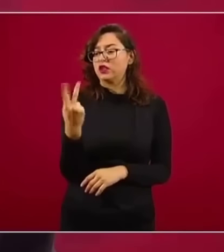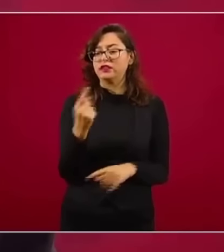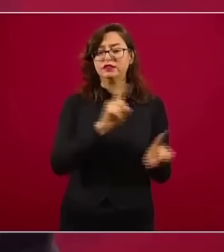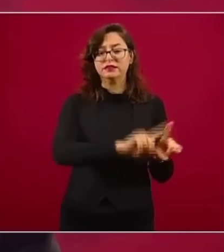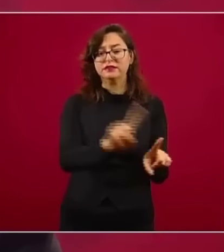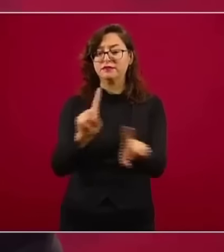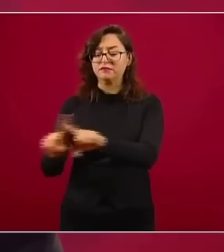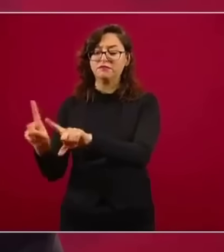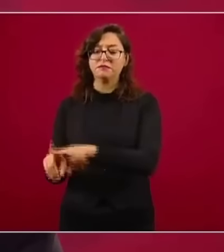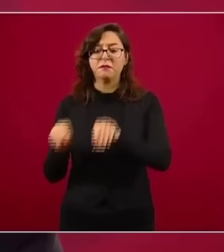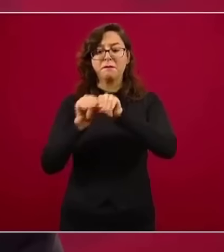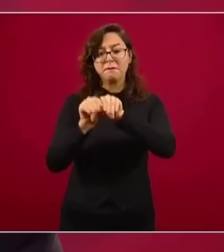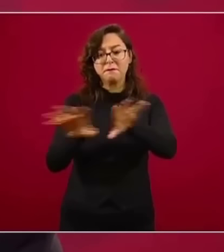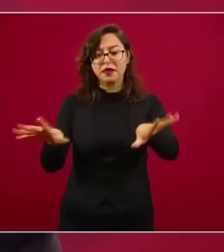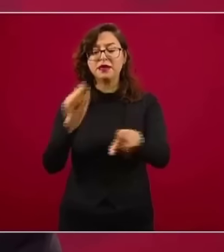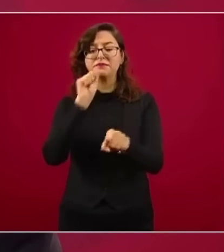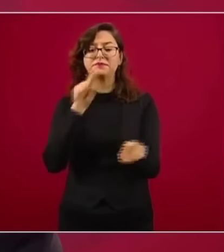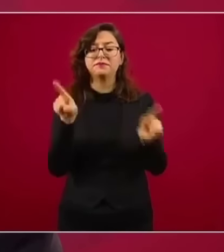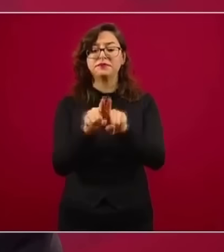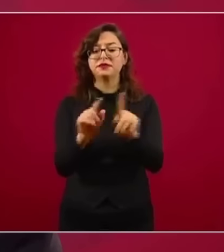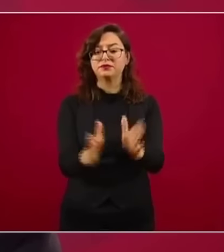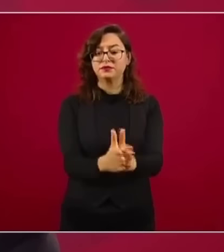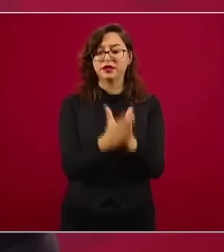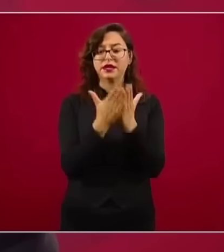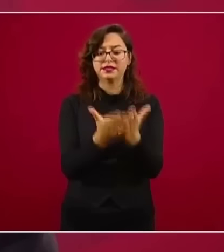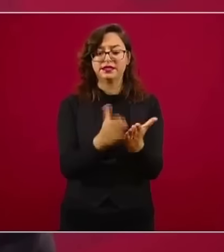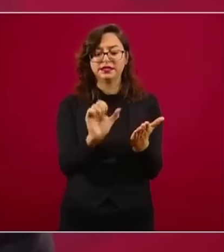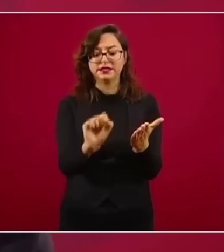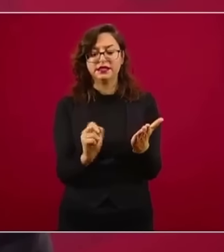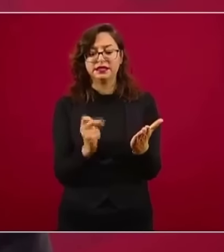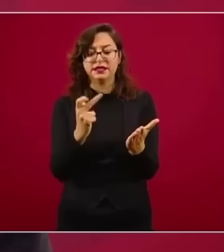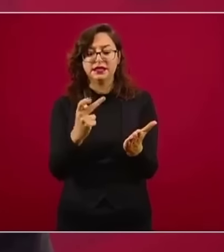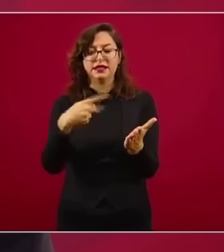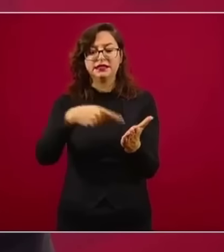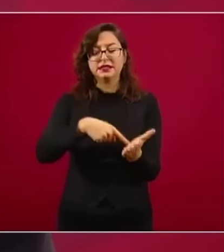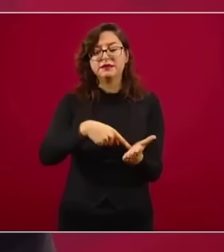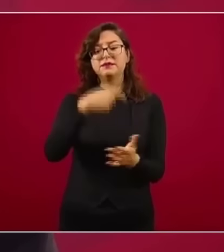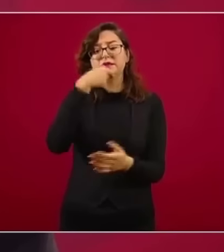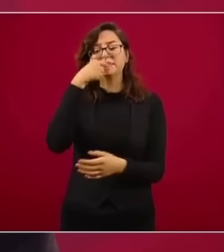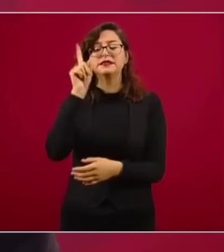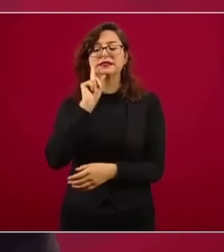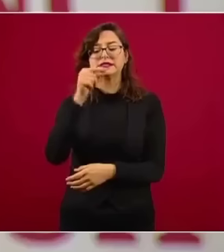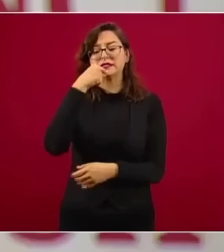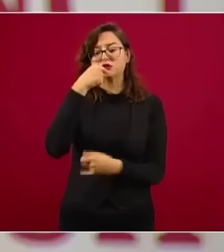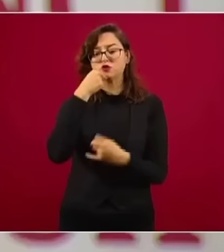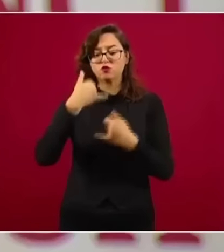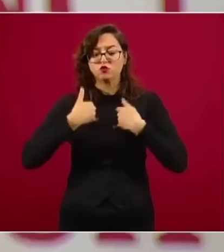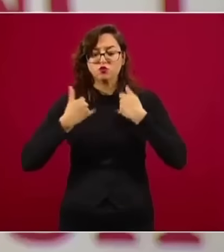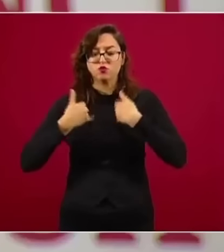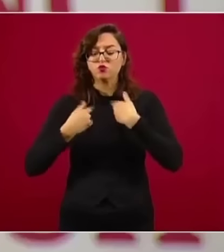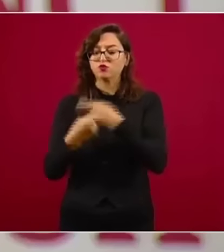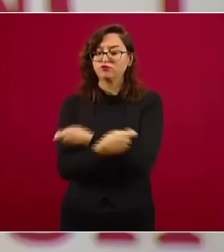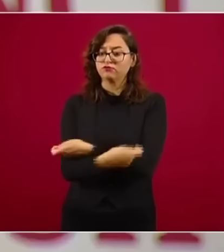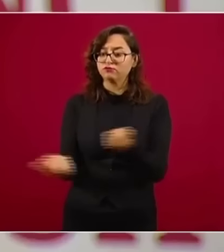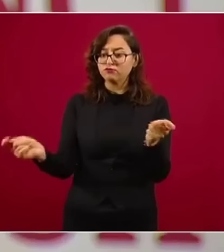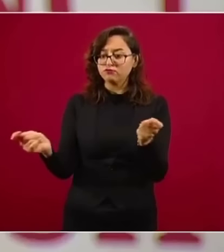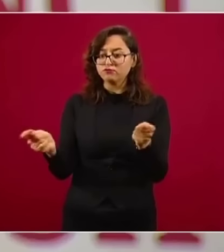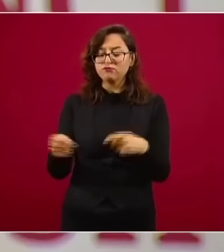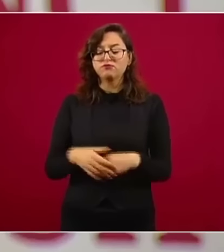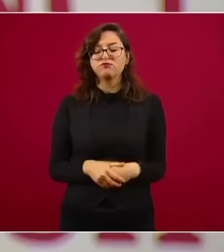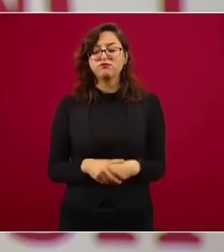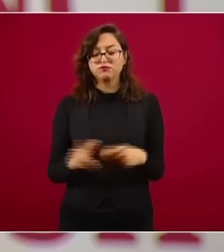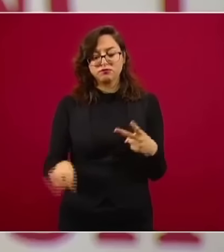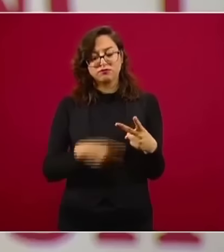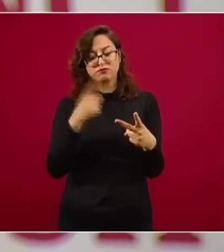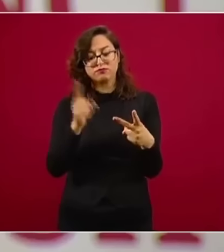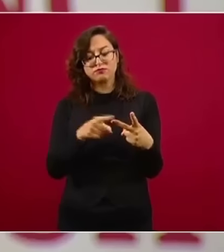gratuito que se le da a todas las niñas y niños y jóvenes estudiantes, la